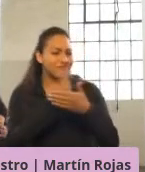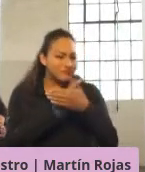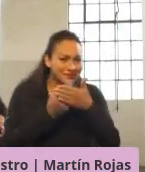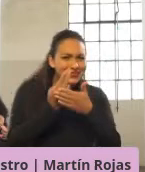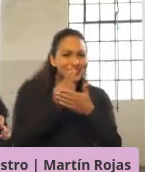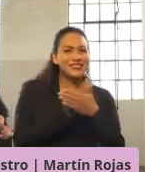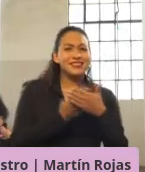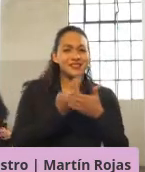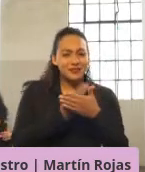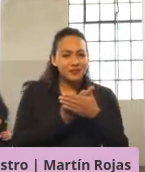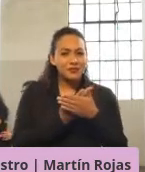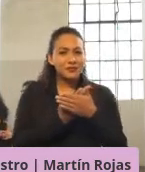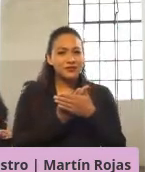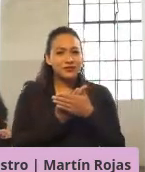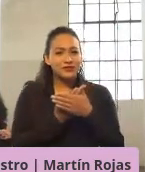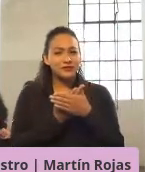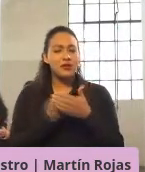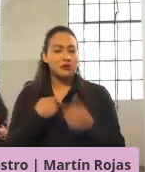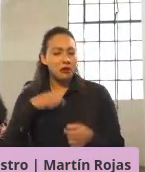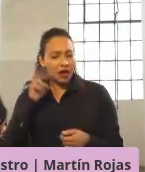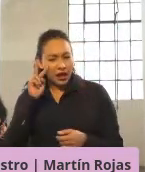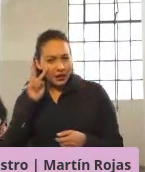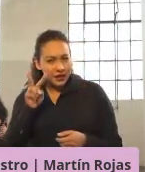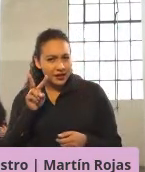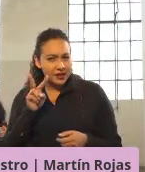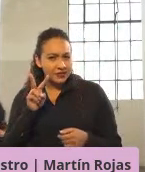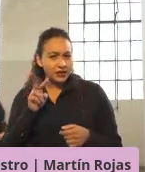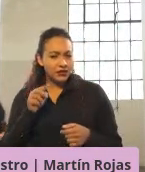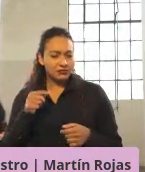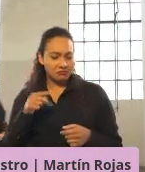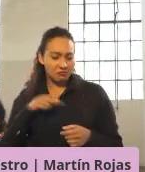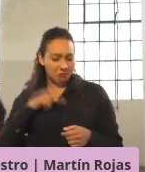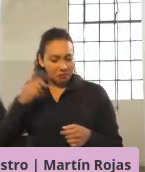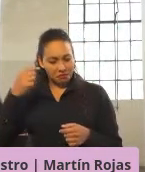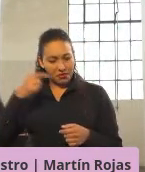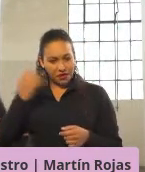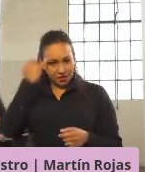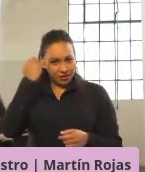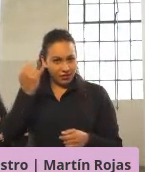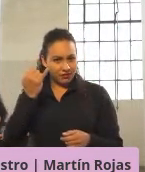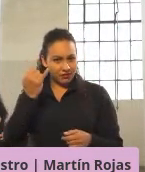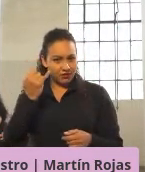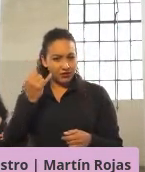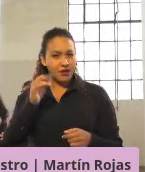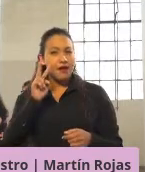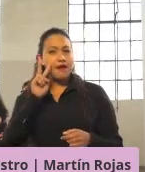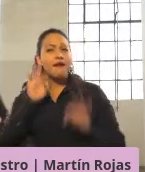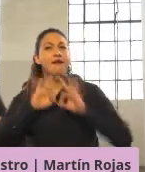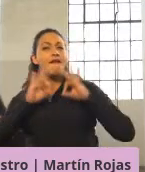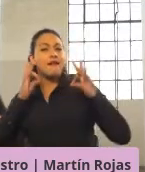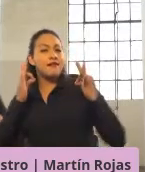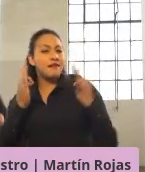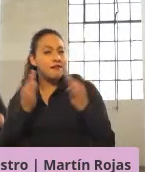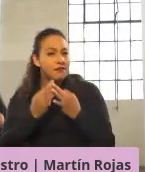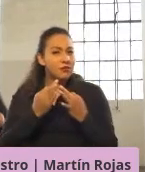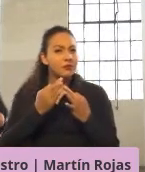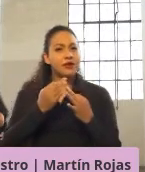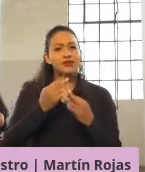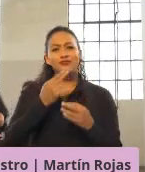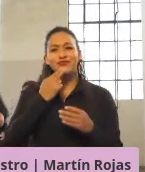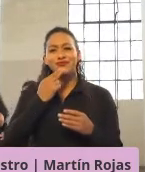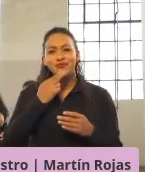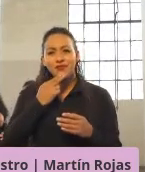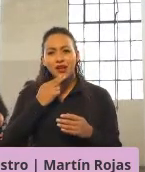sido, desde mi punto personal de vista, es cómo usar, ¿no? Porque sí